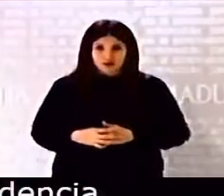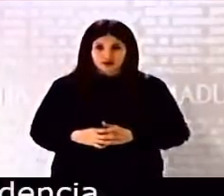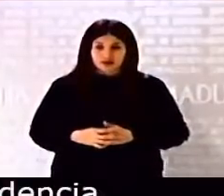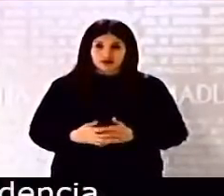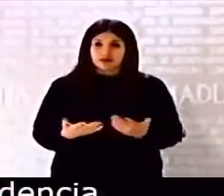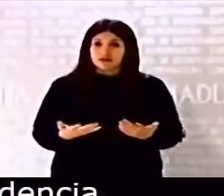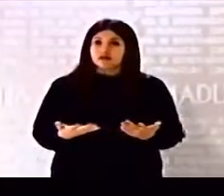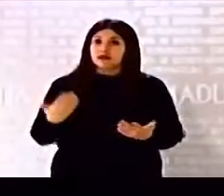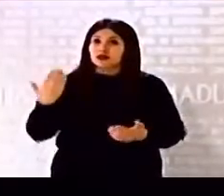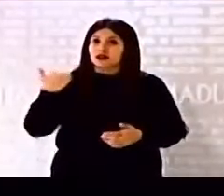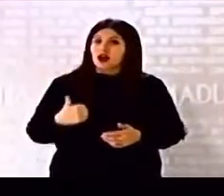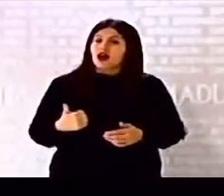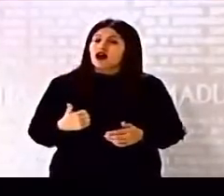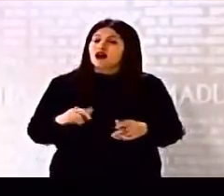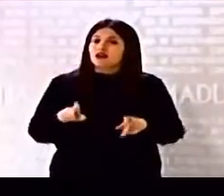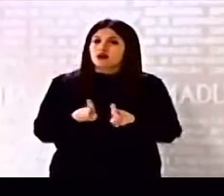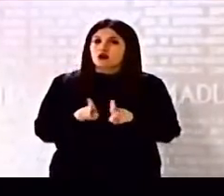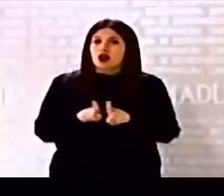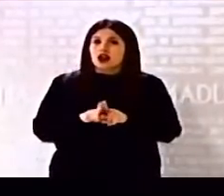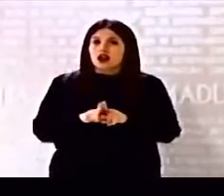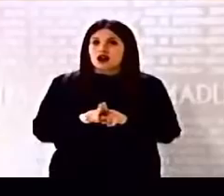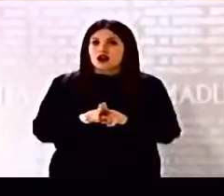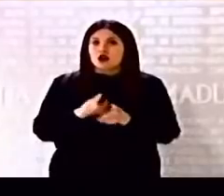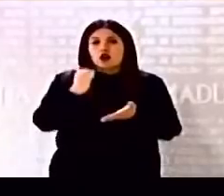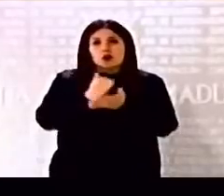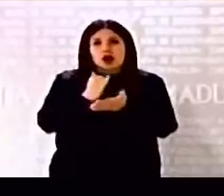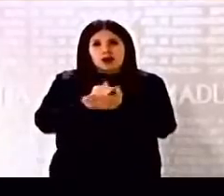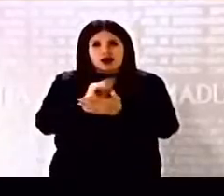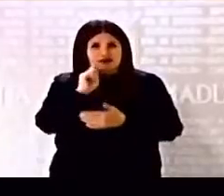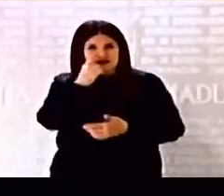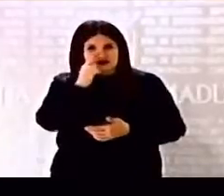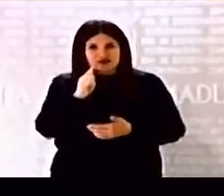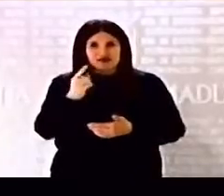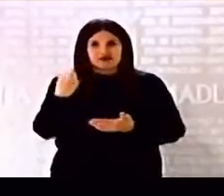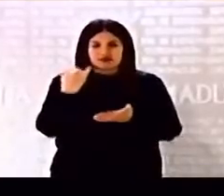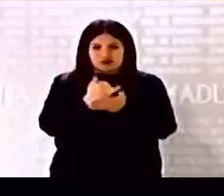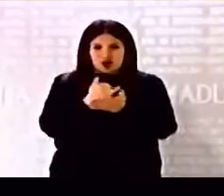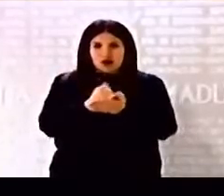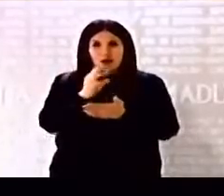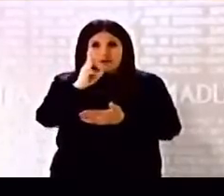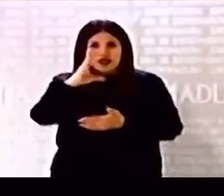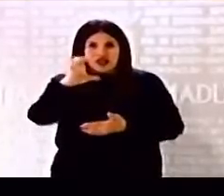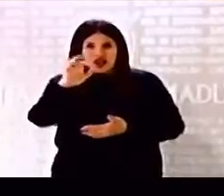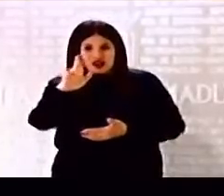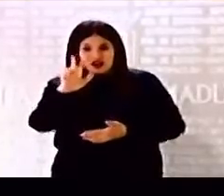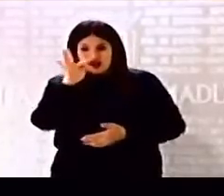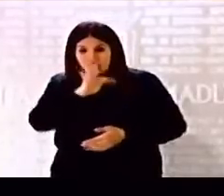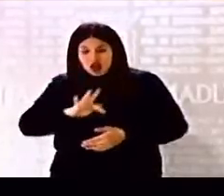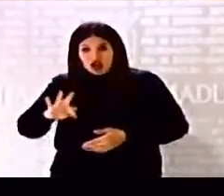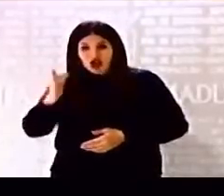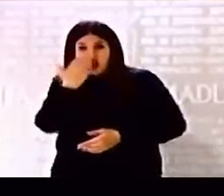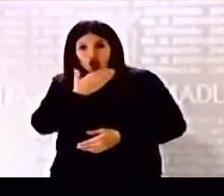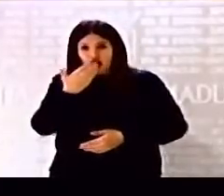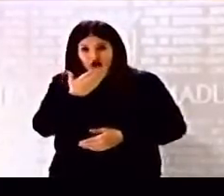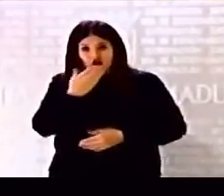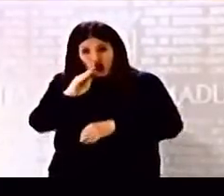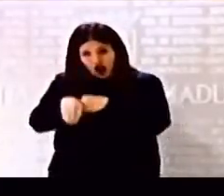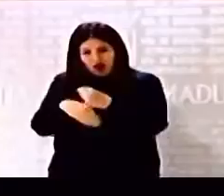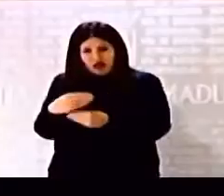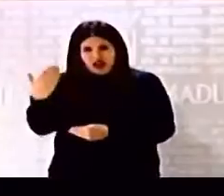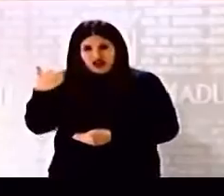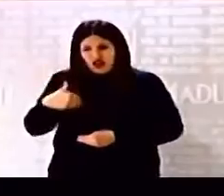Hubo una serie de PCRs que se les hizo a los niños del colegio,